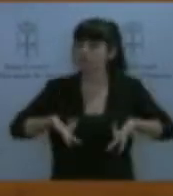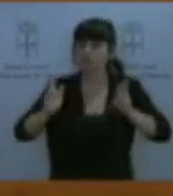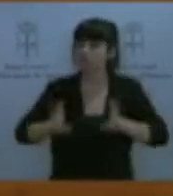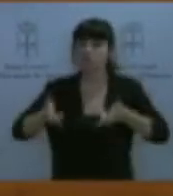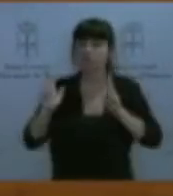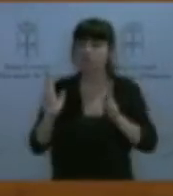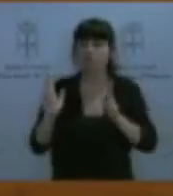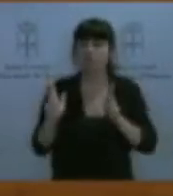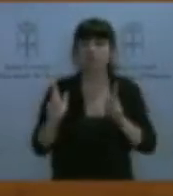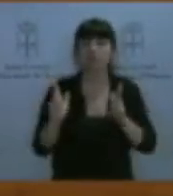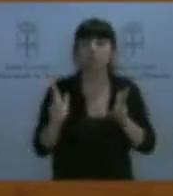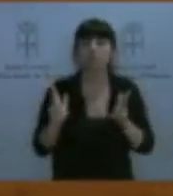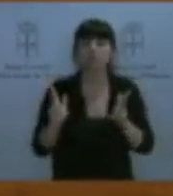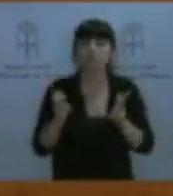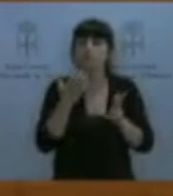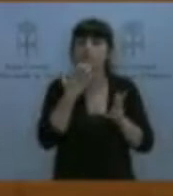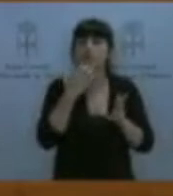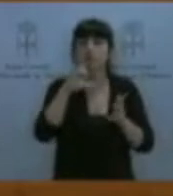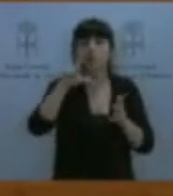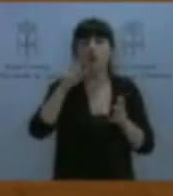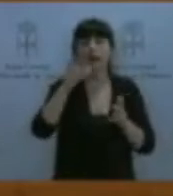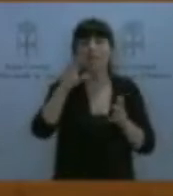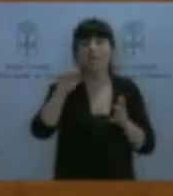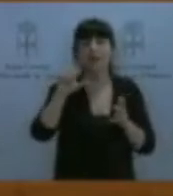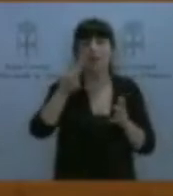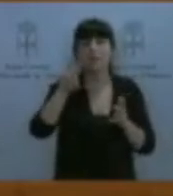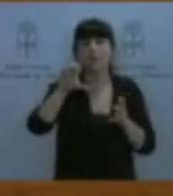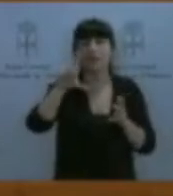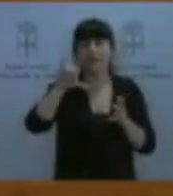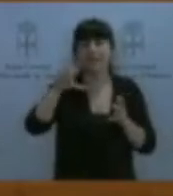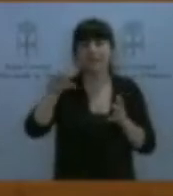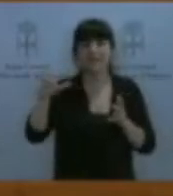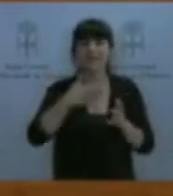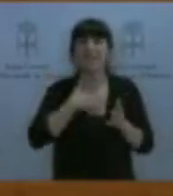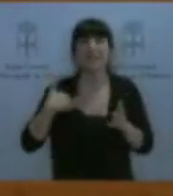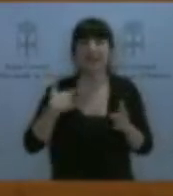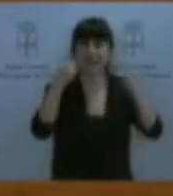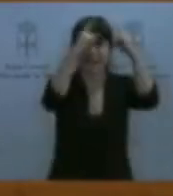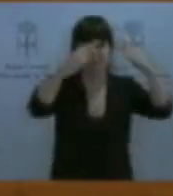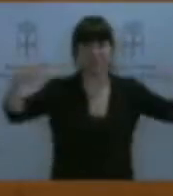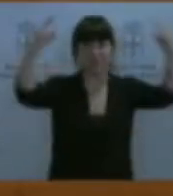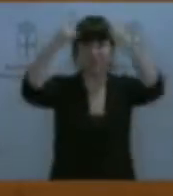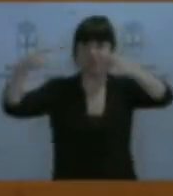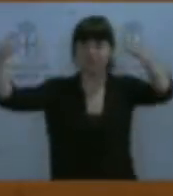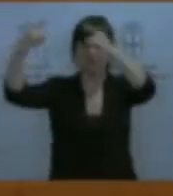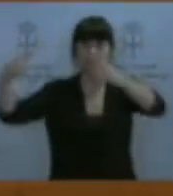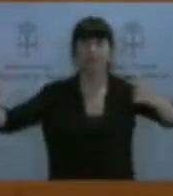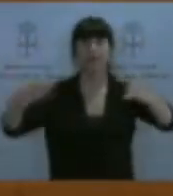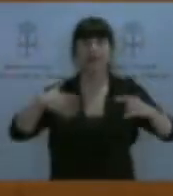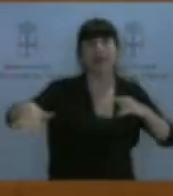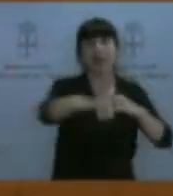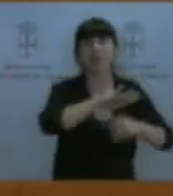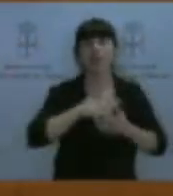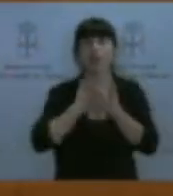Lada-Velilla, compañías que pretenden pasar trazados de alta tensión a través de un parque natural que han replanteado una y otra vez ese trazado,